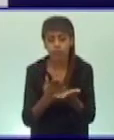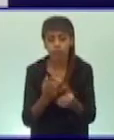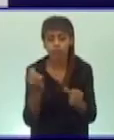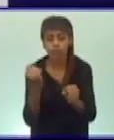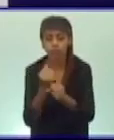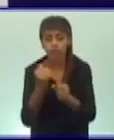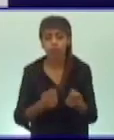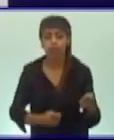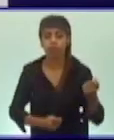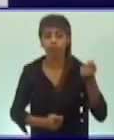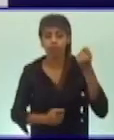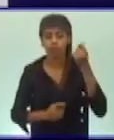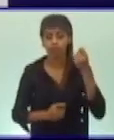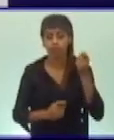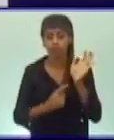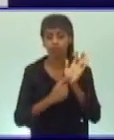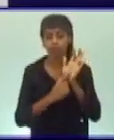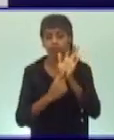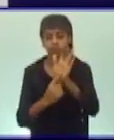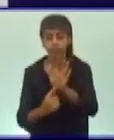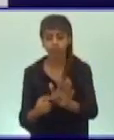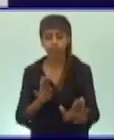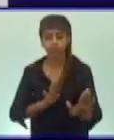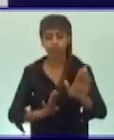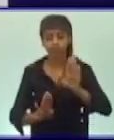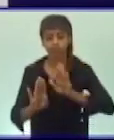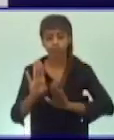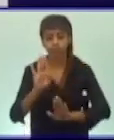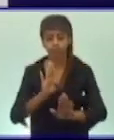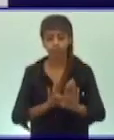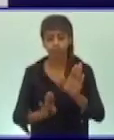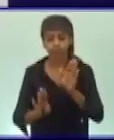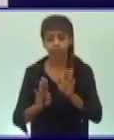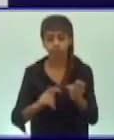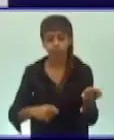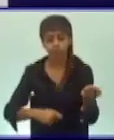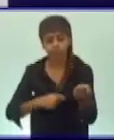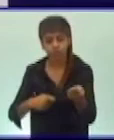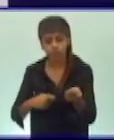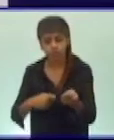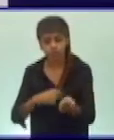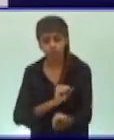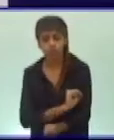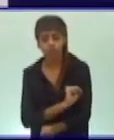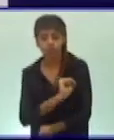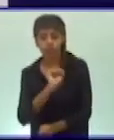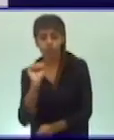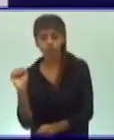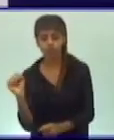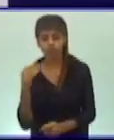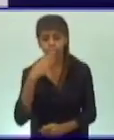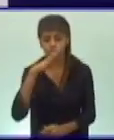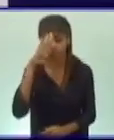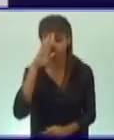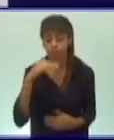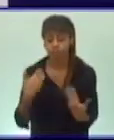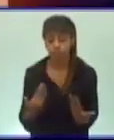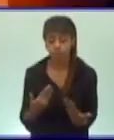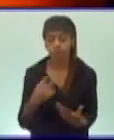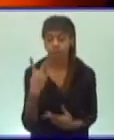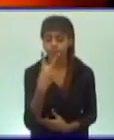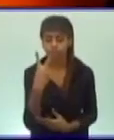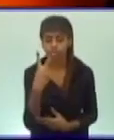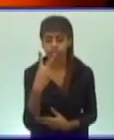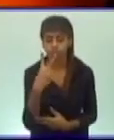fusil, representando la defensa de las conquistas alcanzadas en la patria. Pero en el